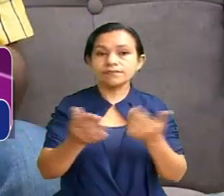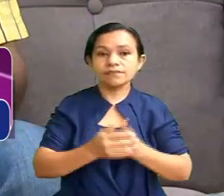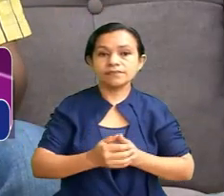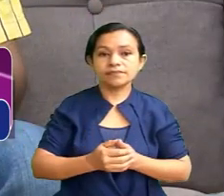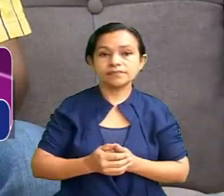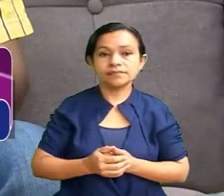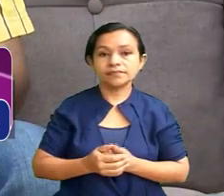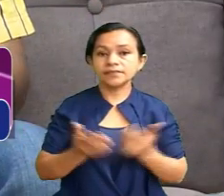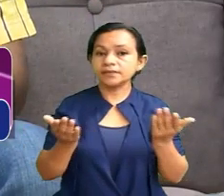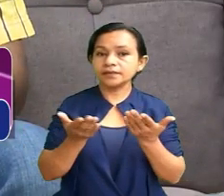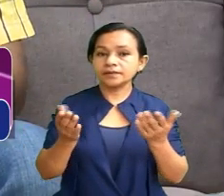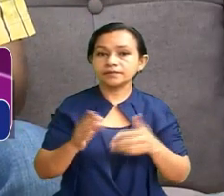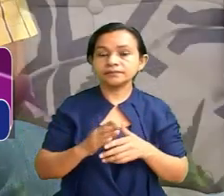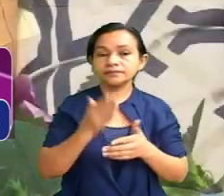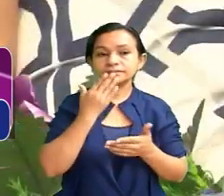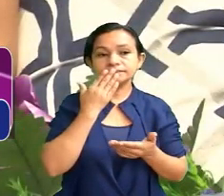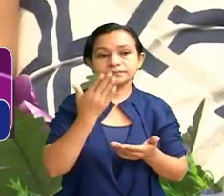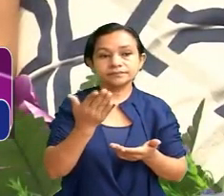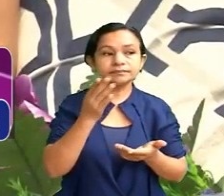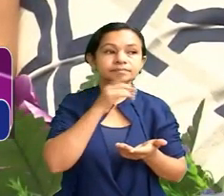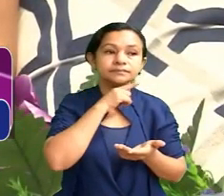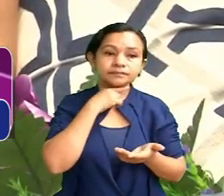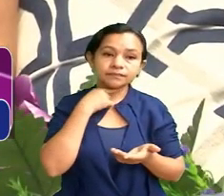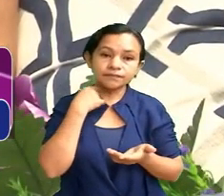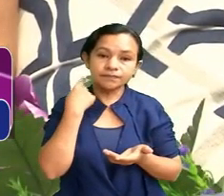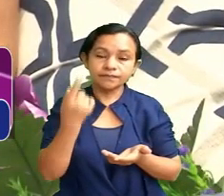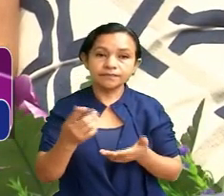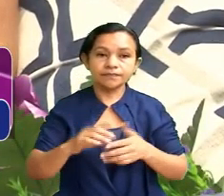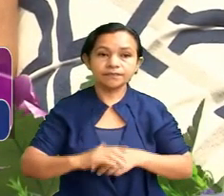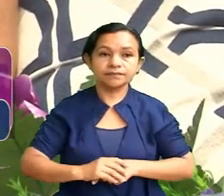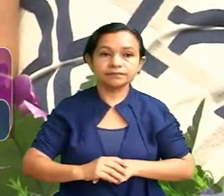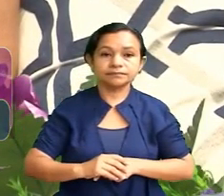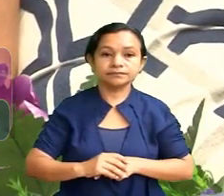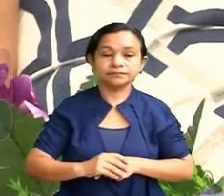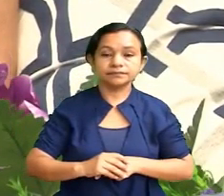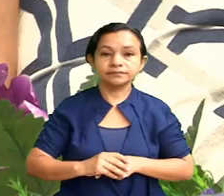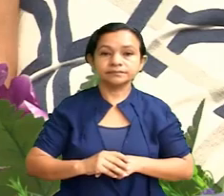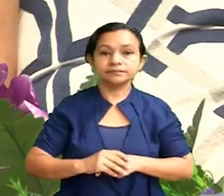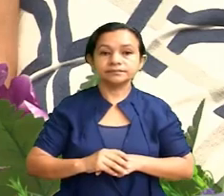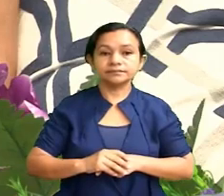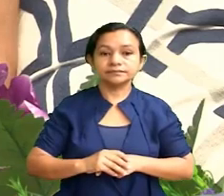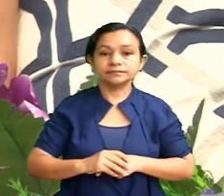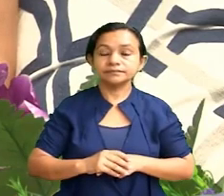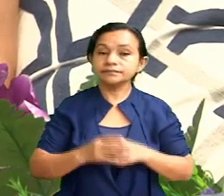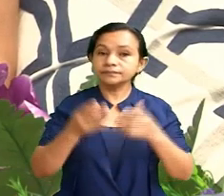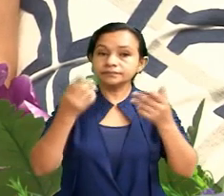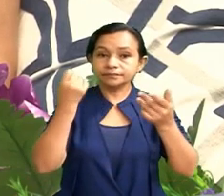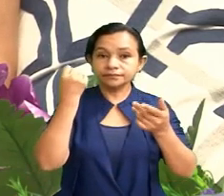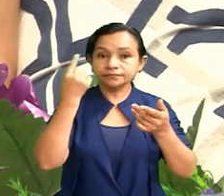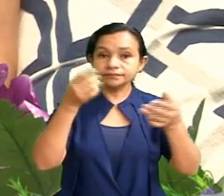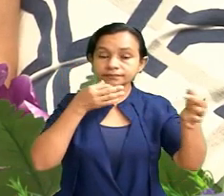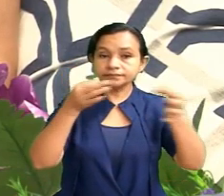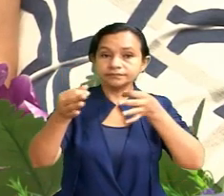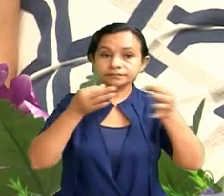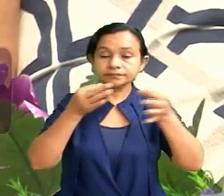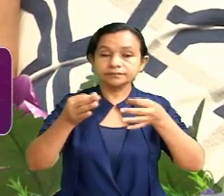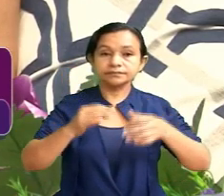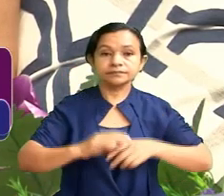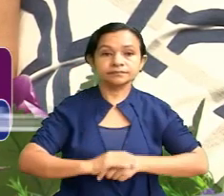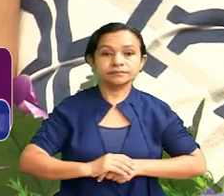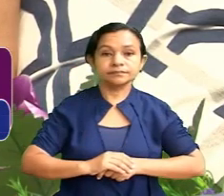necesidad y bueno en realidad por un lado verdad sólo por para atender la primera inquietud